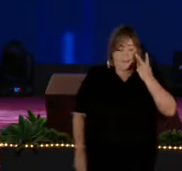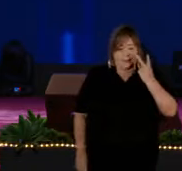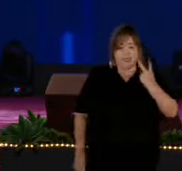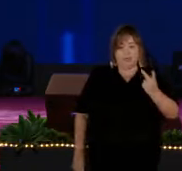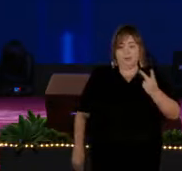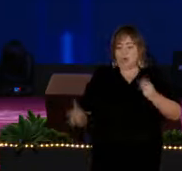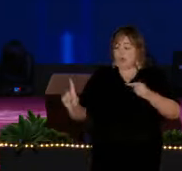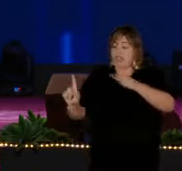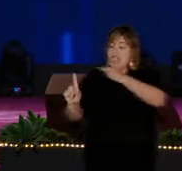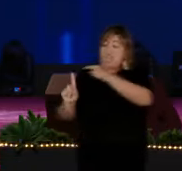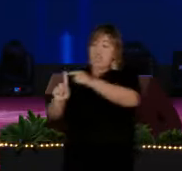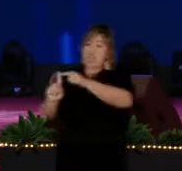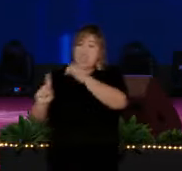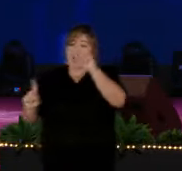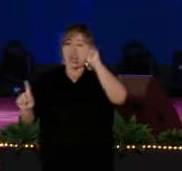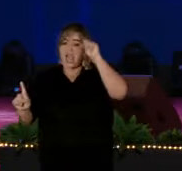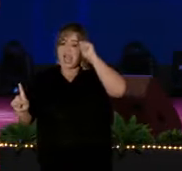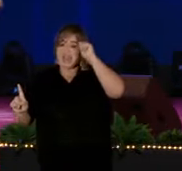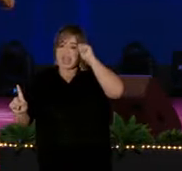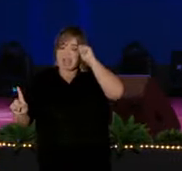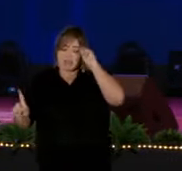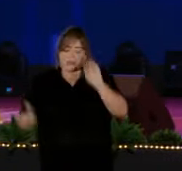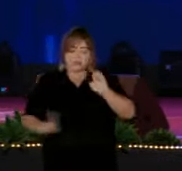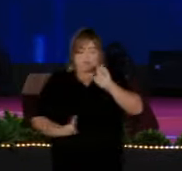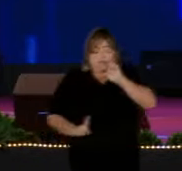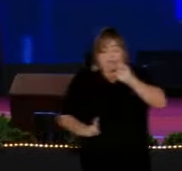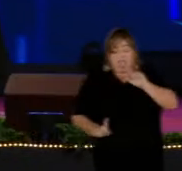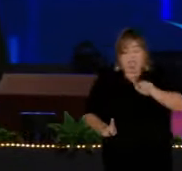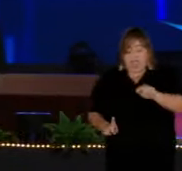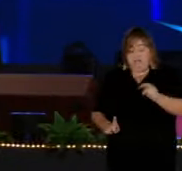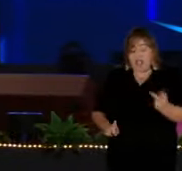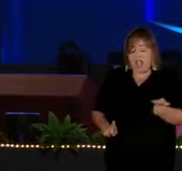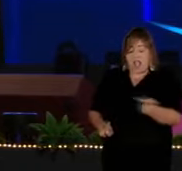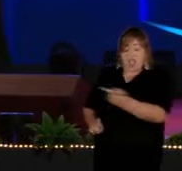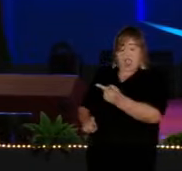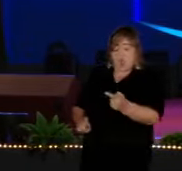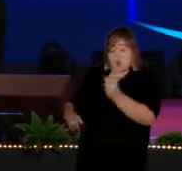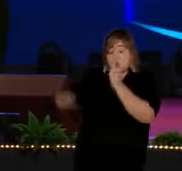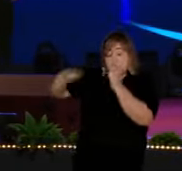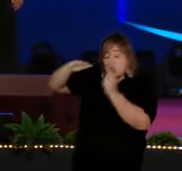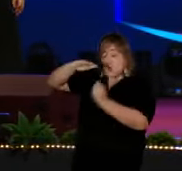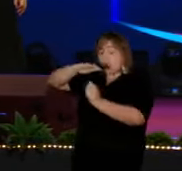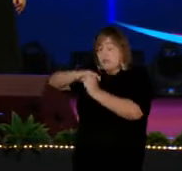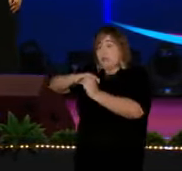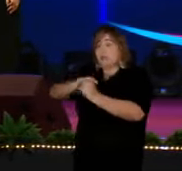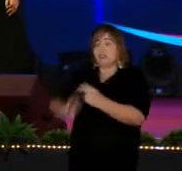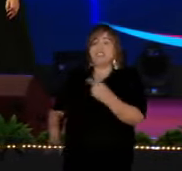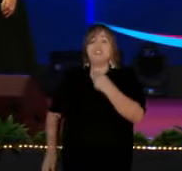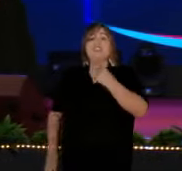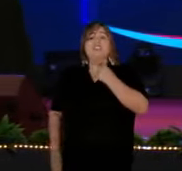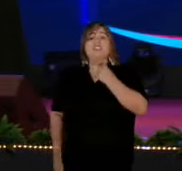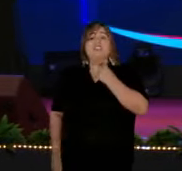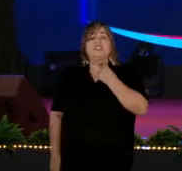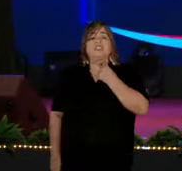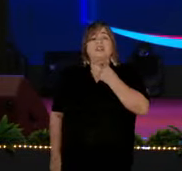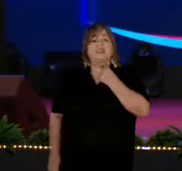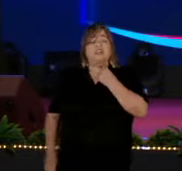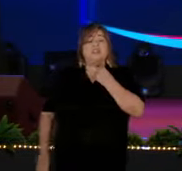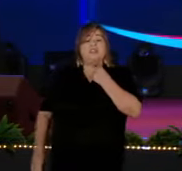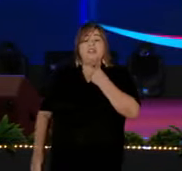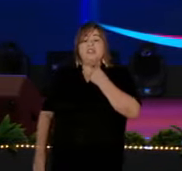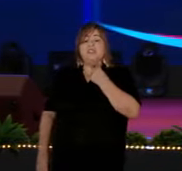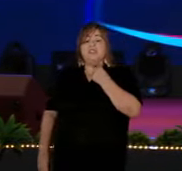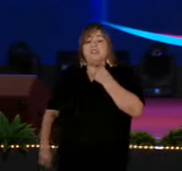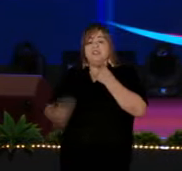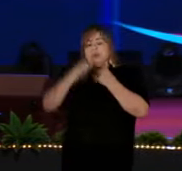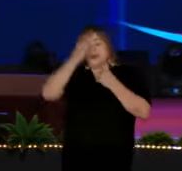Vemos a Adán y a Eva escondidos, paralizados, quietos. Me imagino Dios mirando, que él sabía todo.